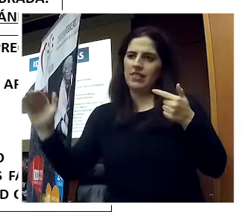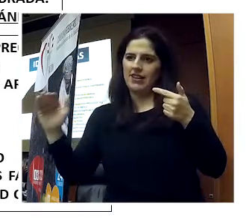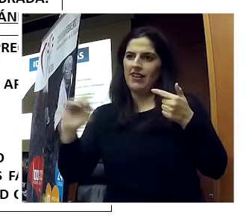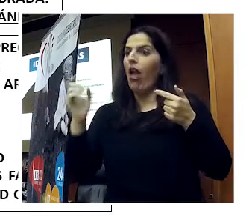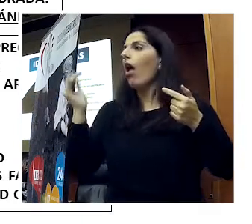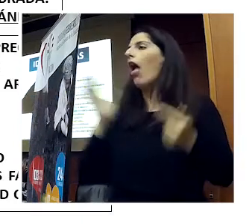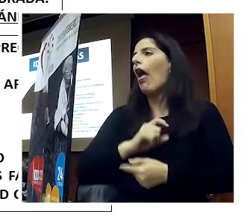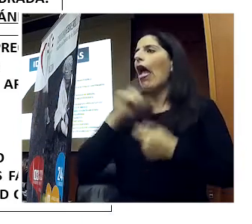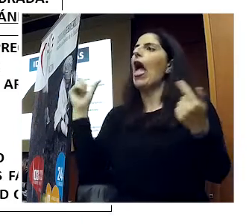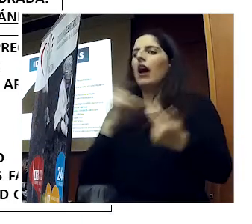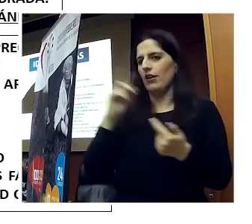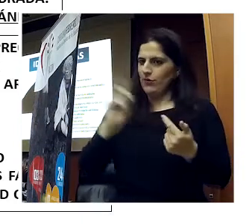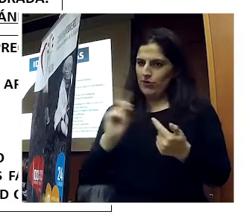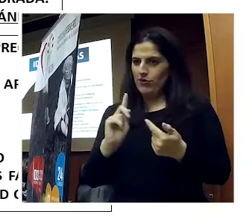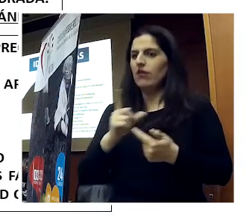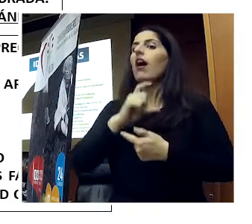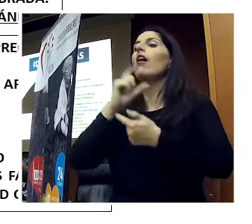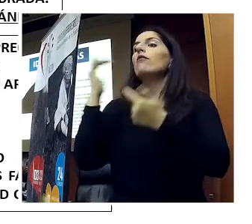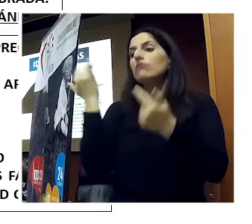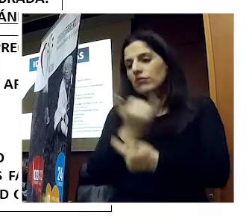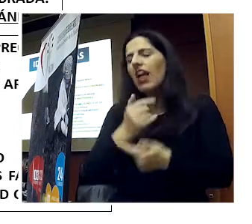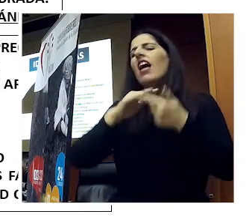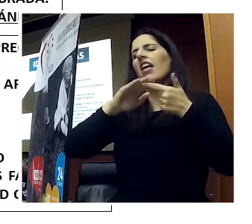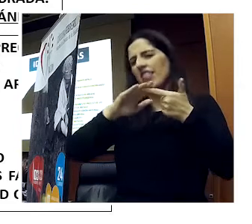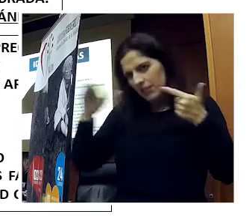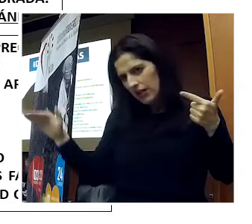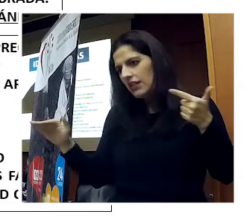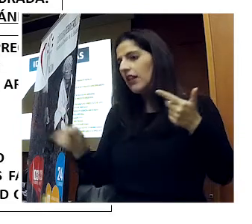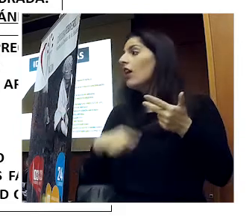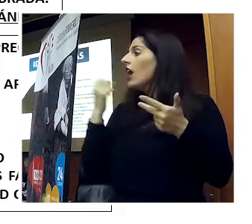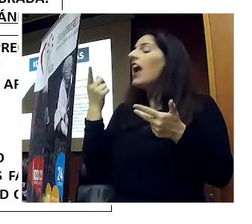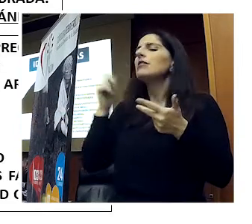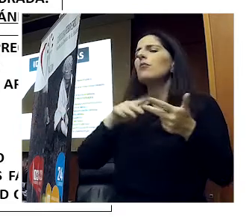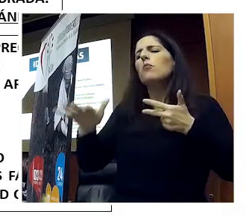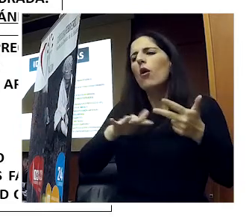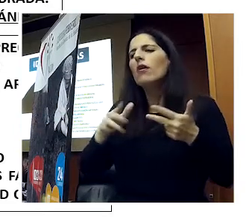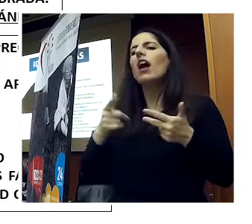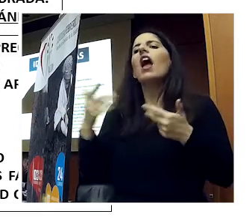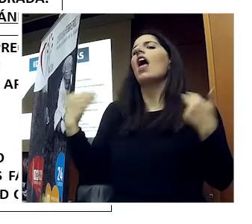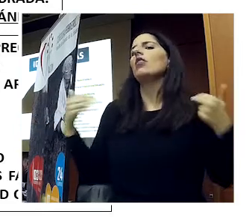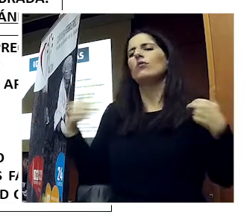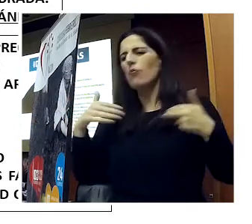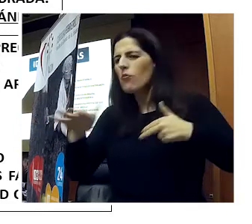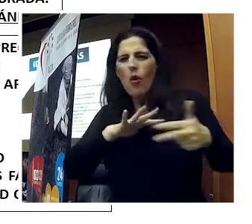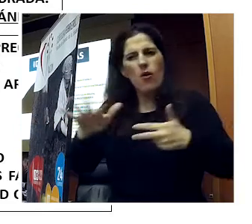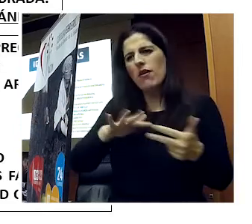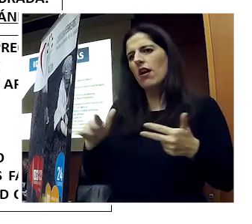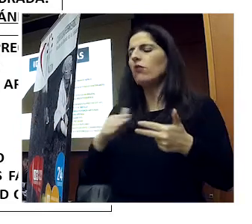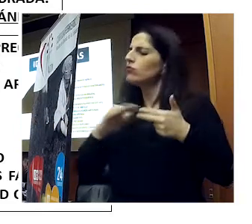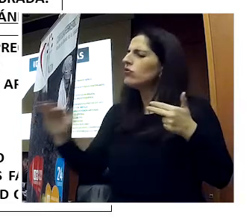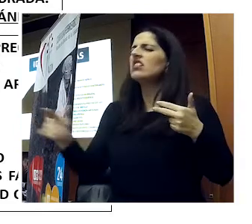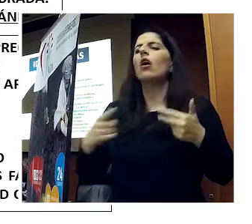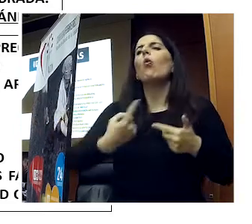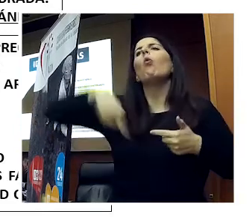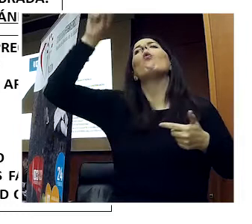obesidad. Tenemos que promover, y de una y otra forma clara y contundente, la realización de ejercicio físico mantenido,